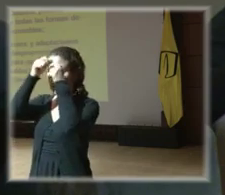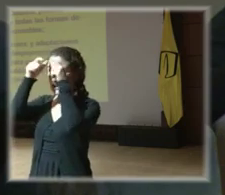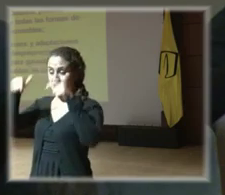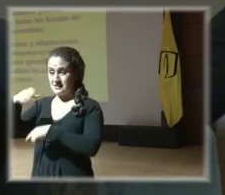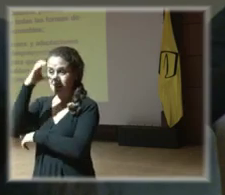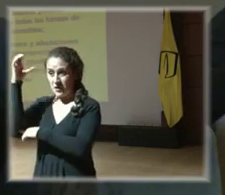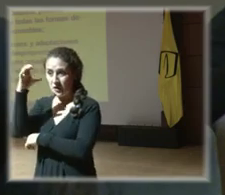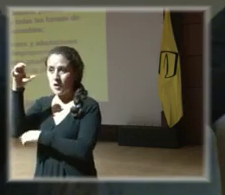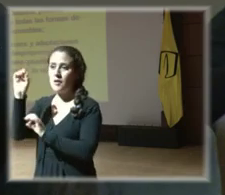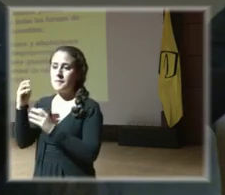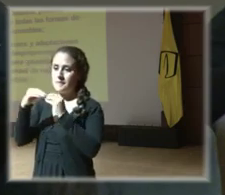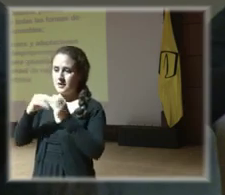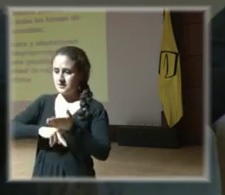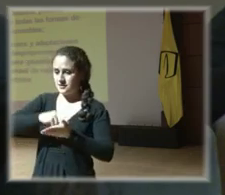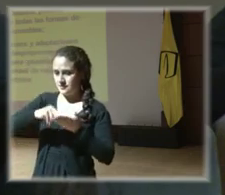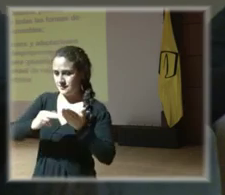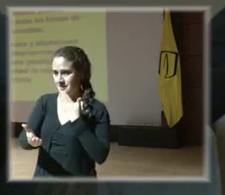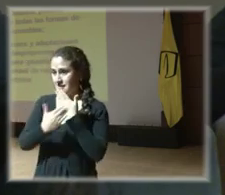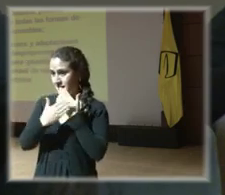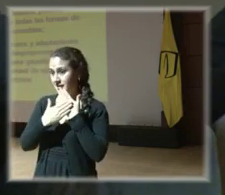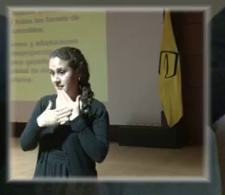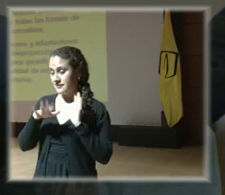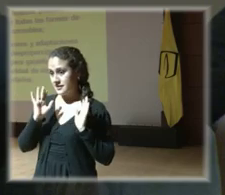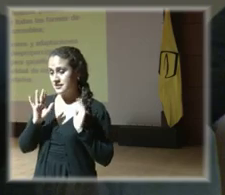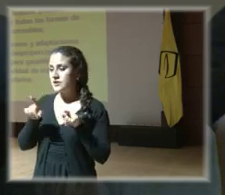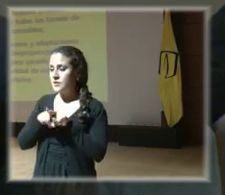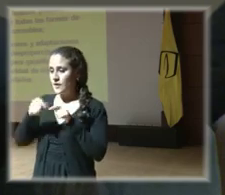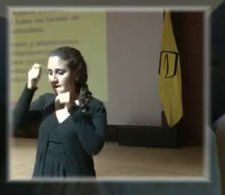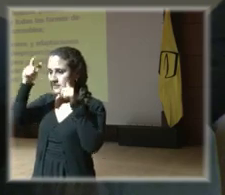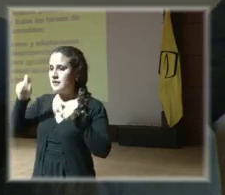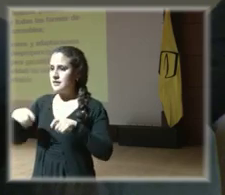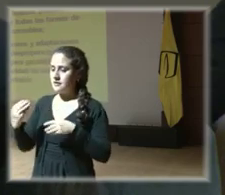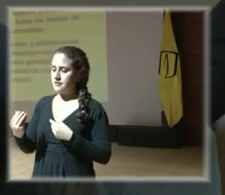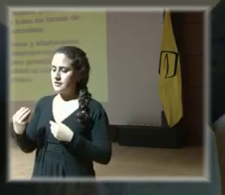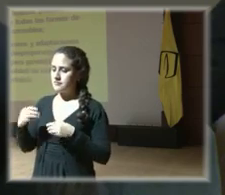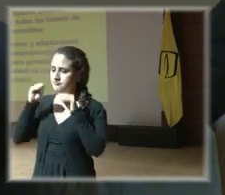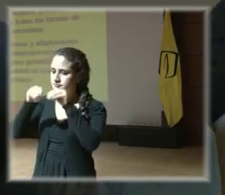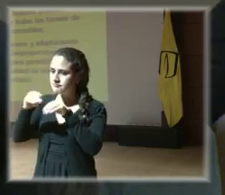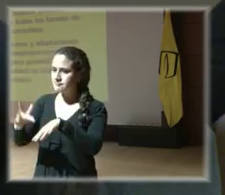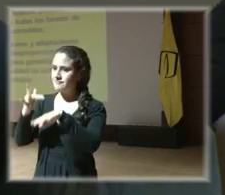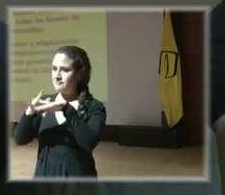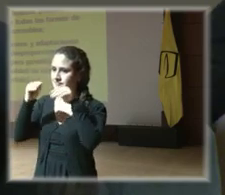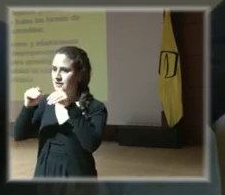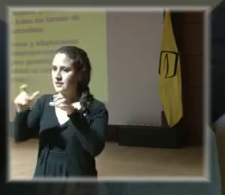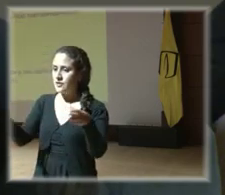¿no? Y además la convención lo establece así, promueva programas de capacitación,